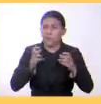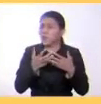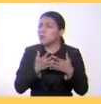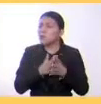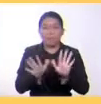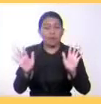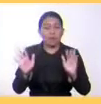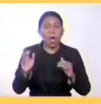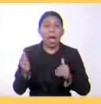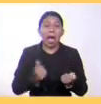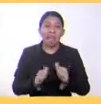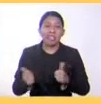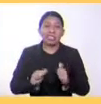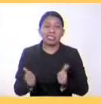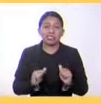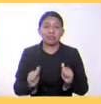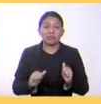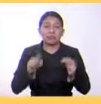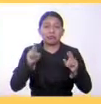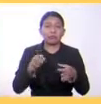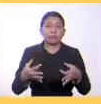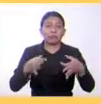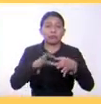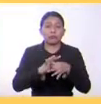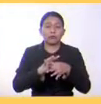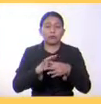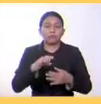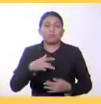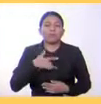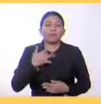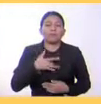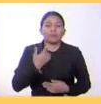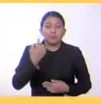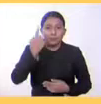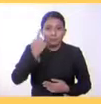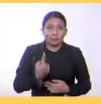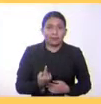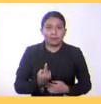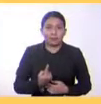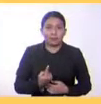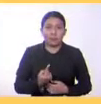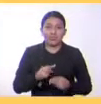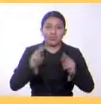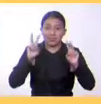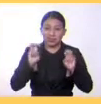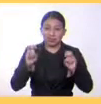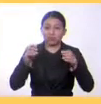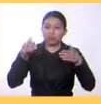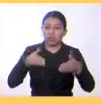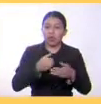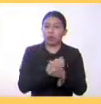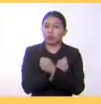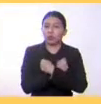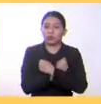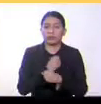muchas veces se relaciona con algún sentimiento humano, particularmente con el amor.